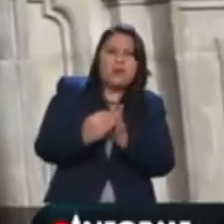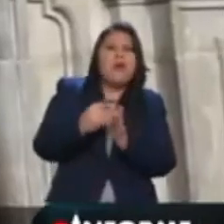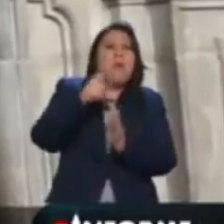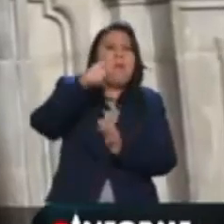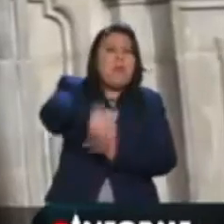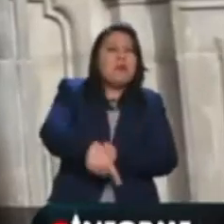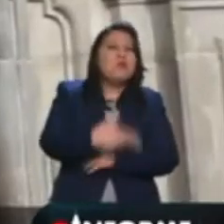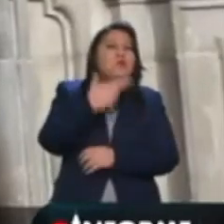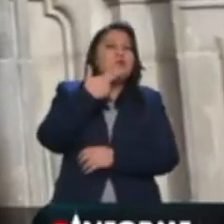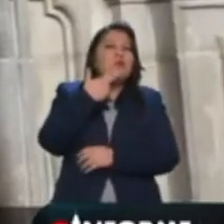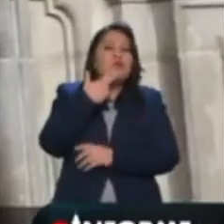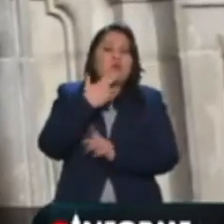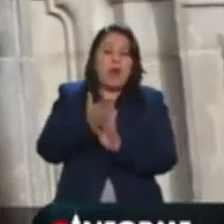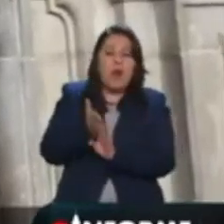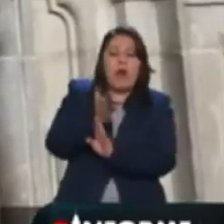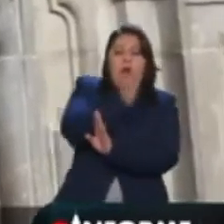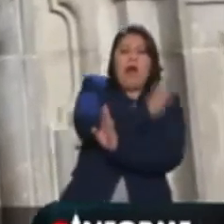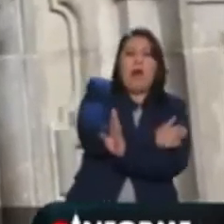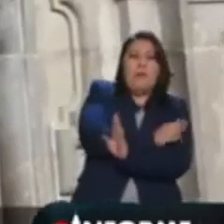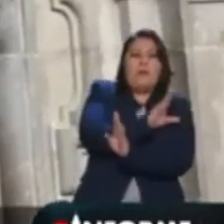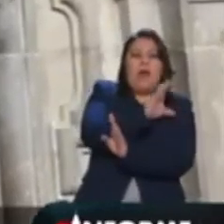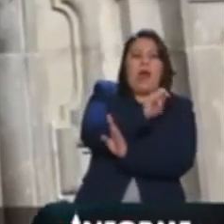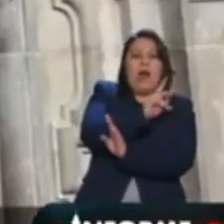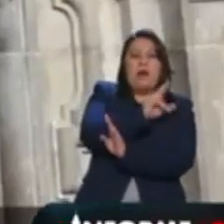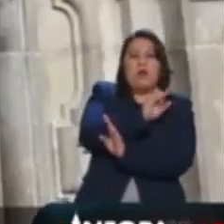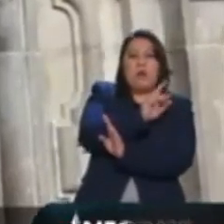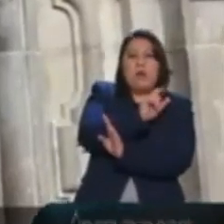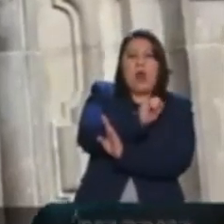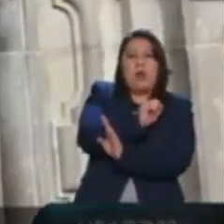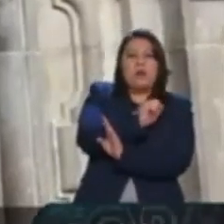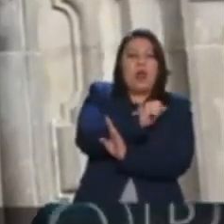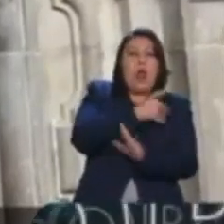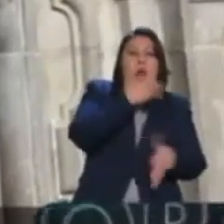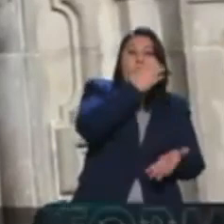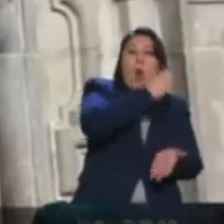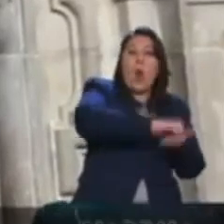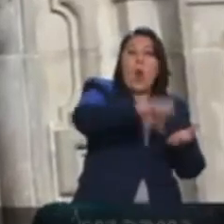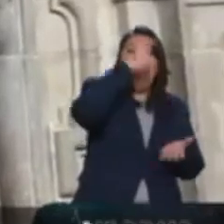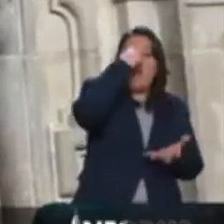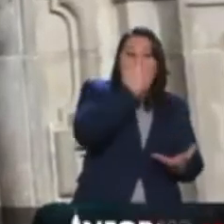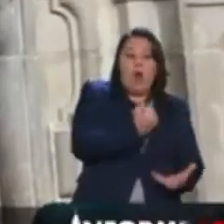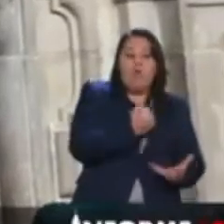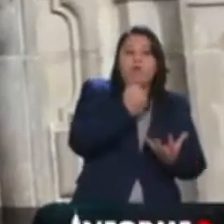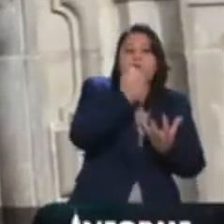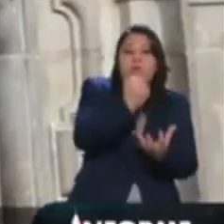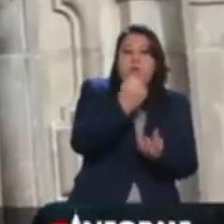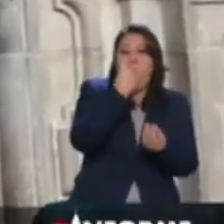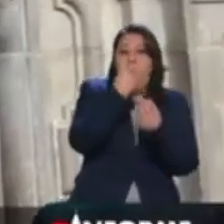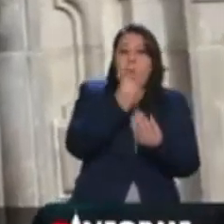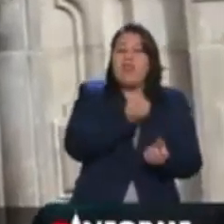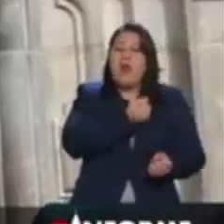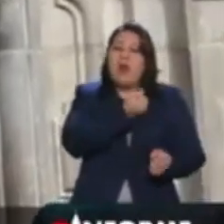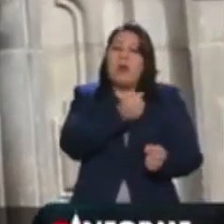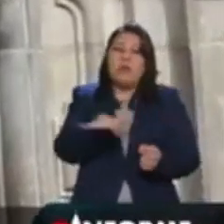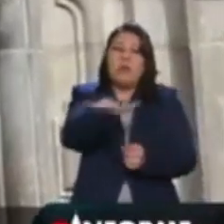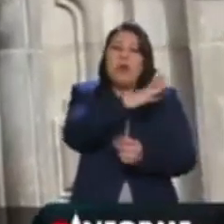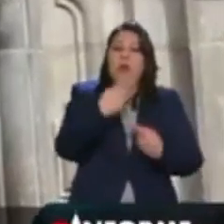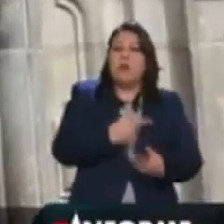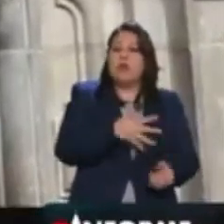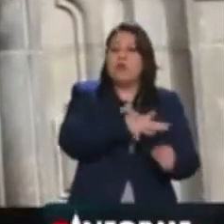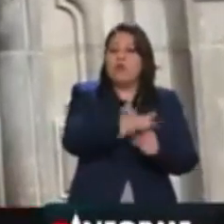despensas en el periodo de Carlos Orbañanos, que no se cumplió con el pago a Segalmex, y ese es